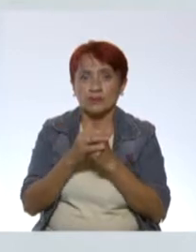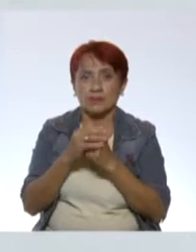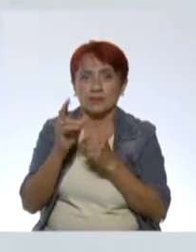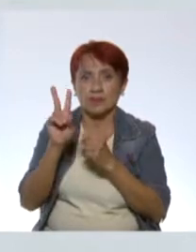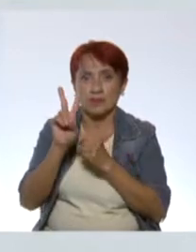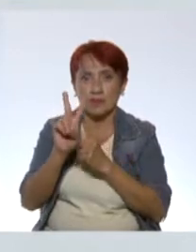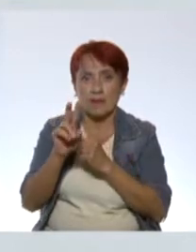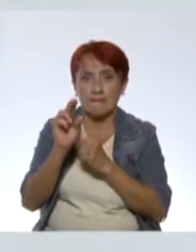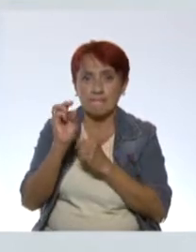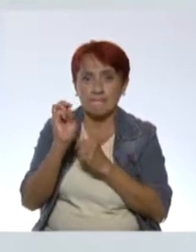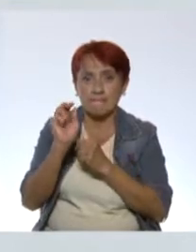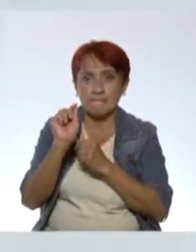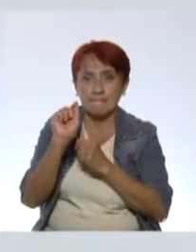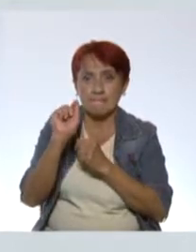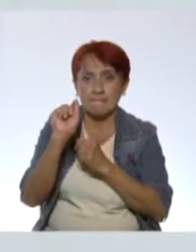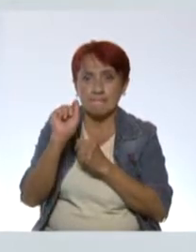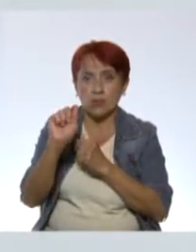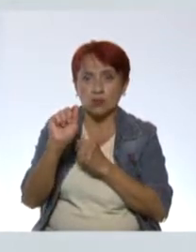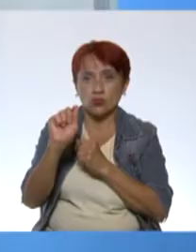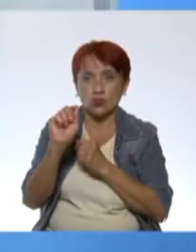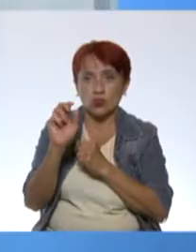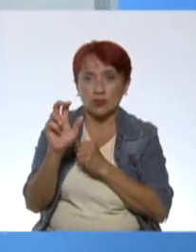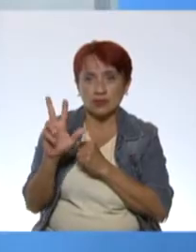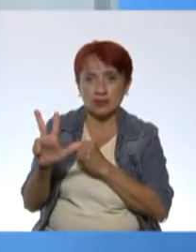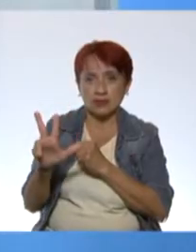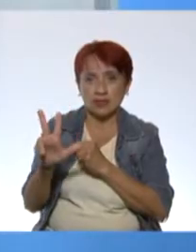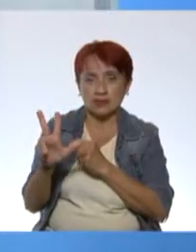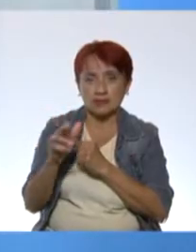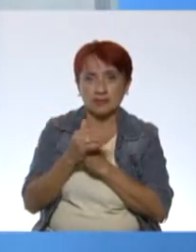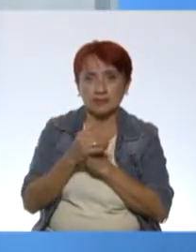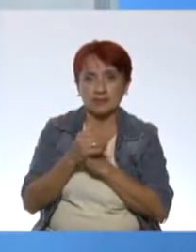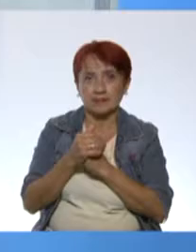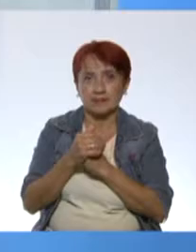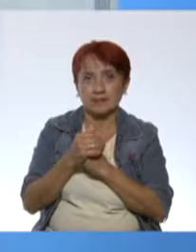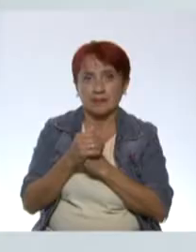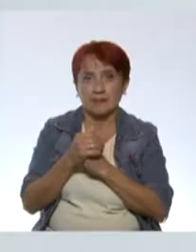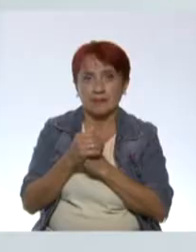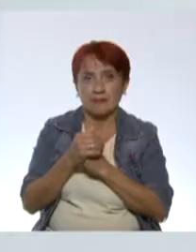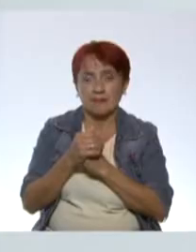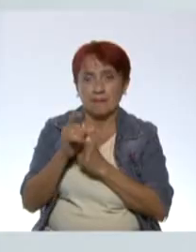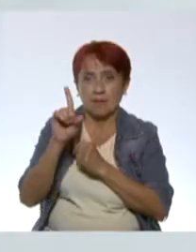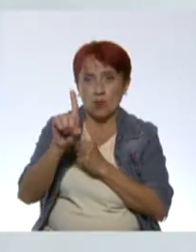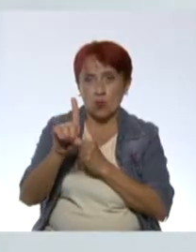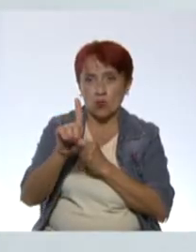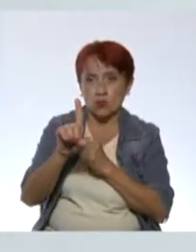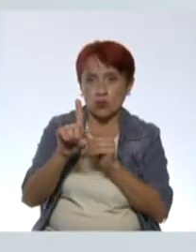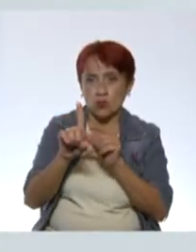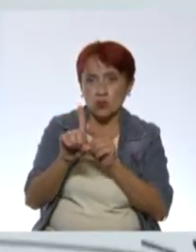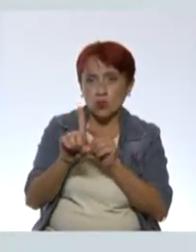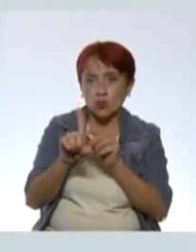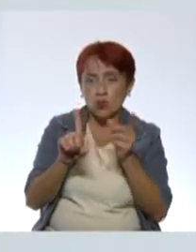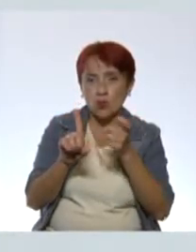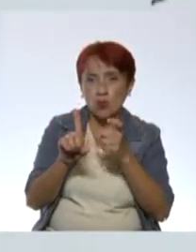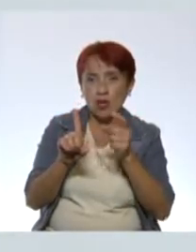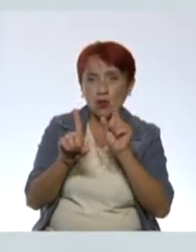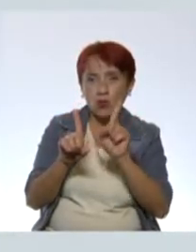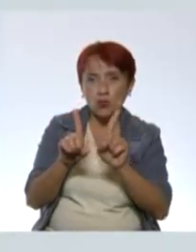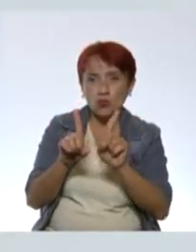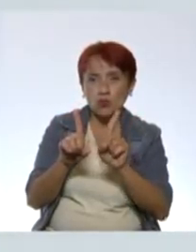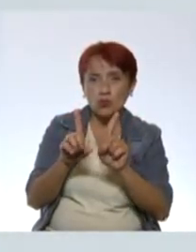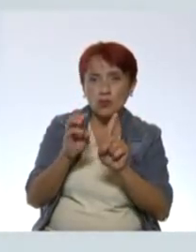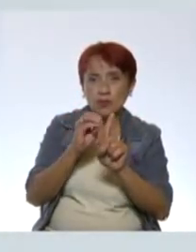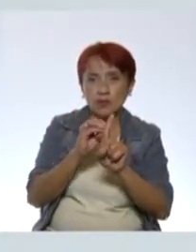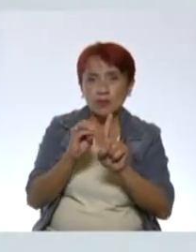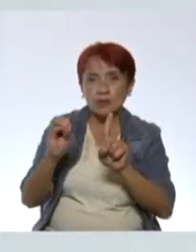estaría mi punto 3. El siguiente me dice que va de 1 a 0. O sea, me ubico en